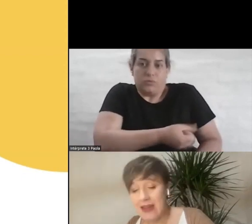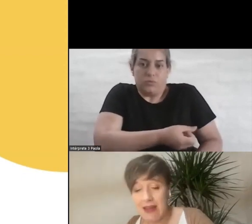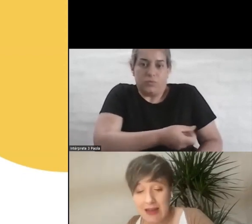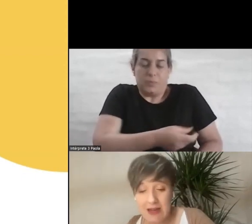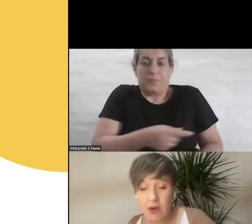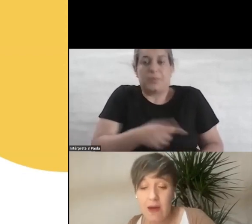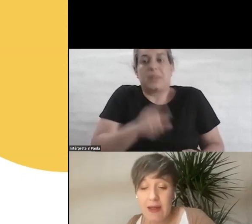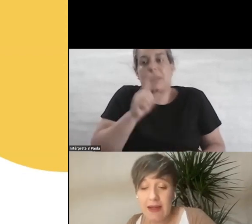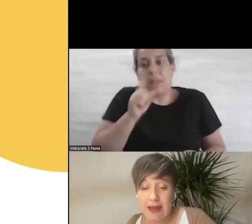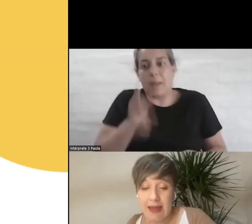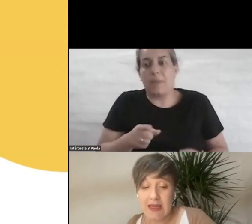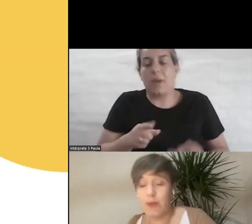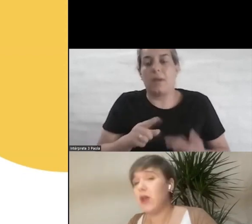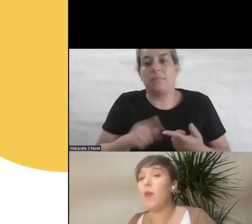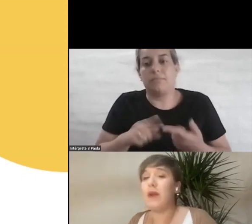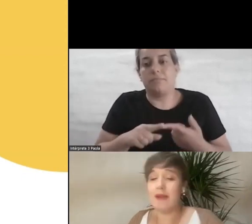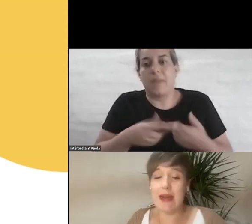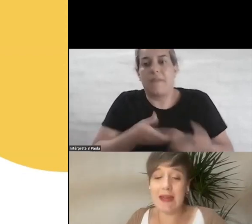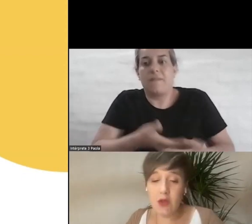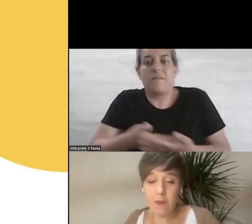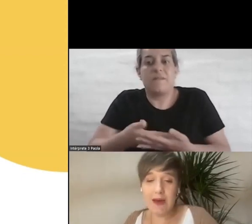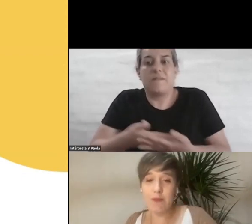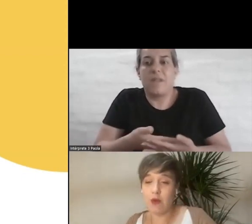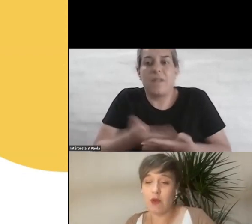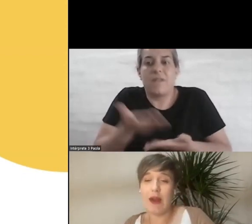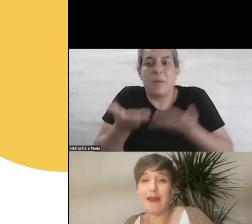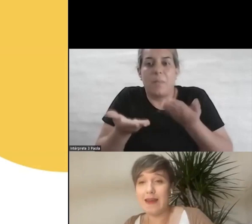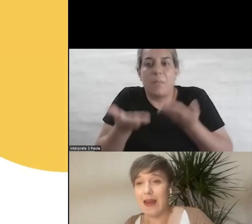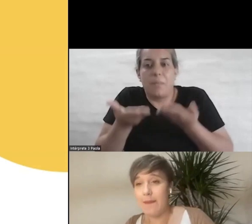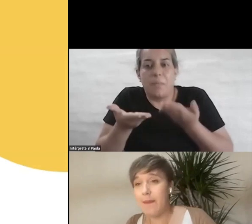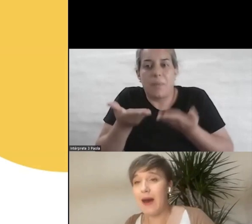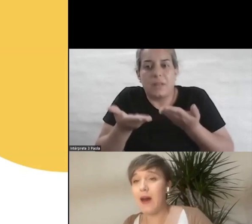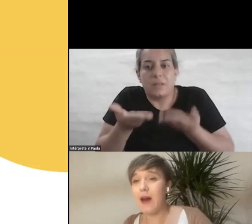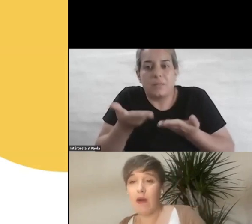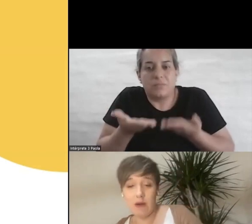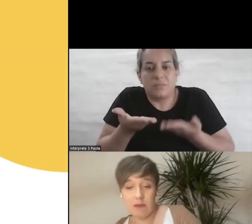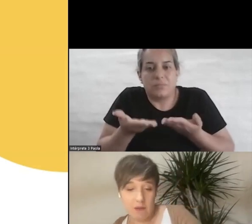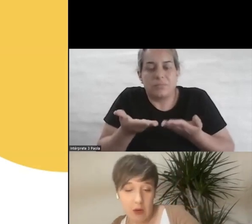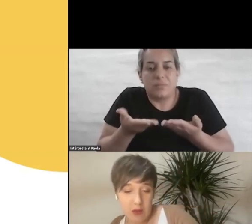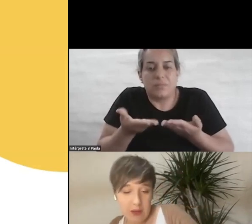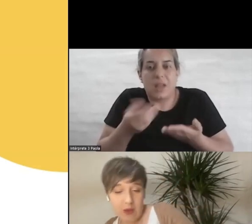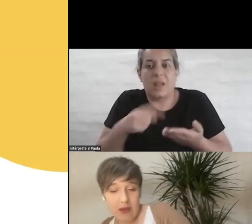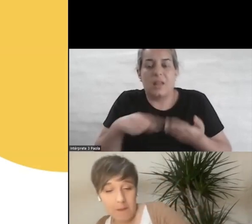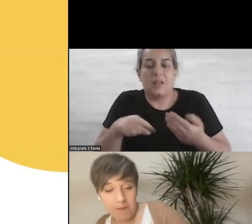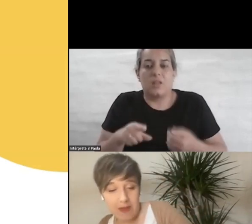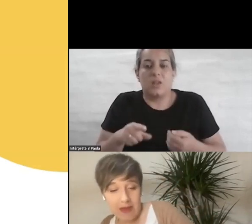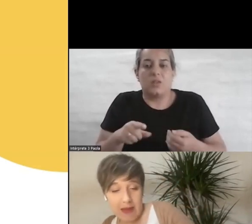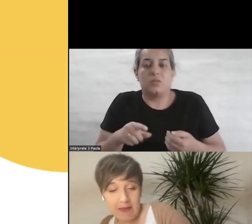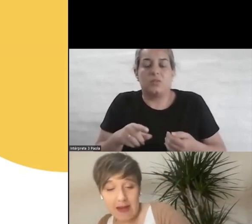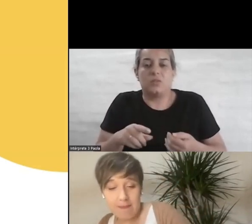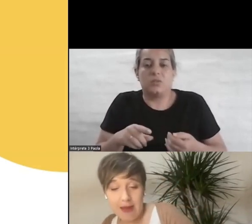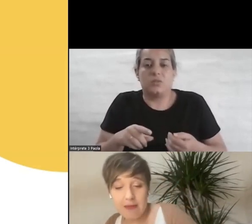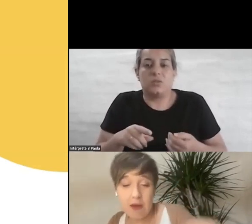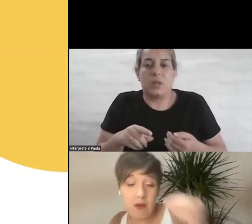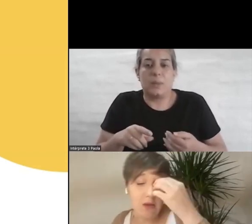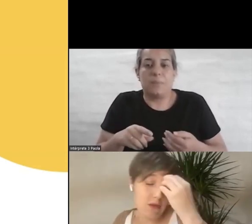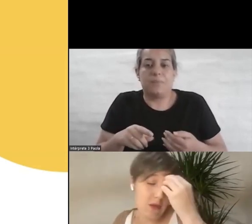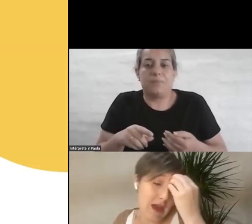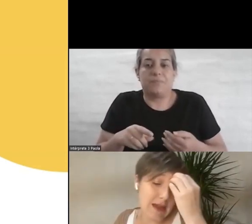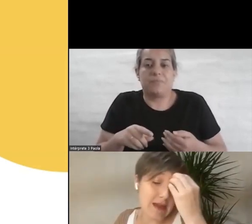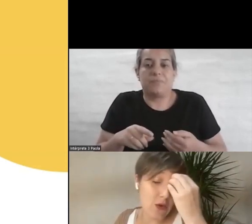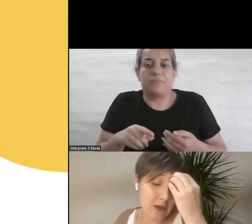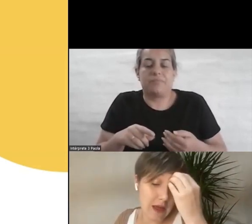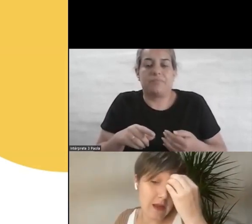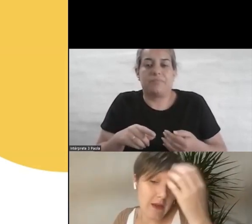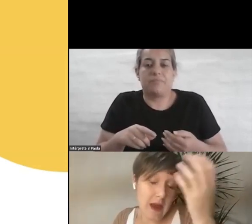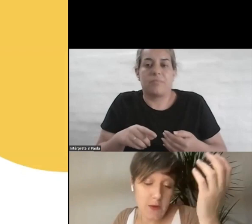a veces se da el caso, se puede complementar las tomas pues, con la leche de la mamá, con algún tipo de herramienta, ¿no? Lo